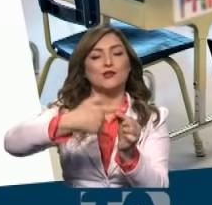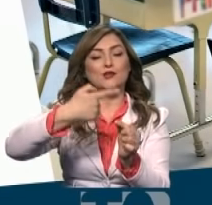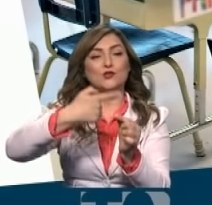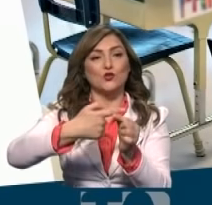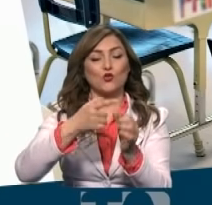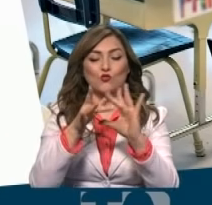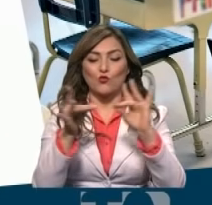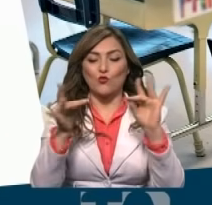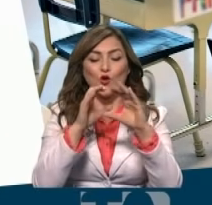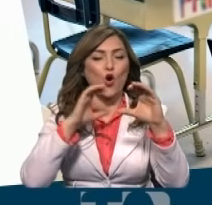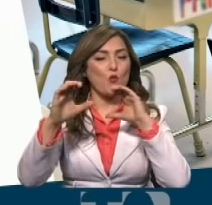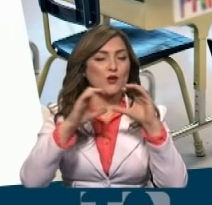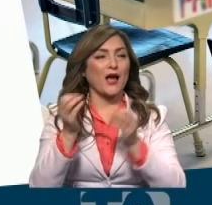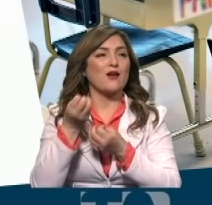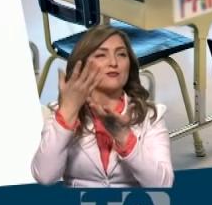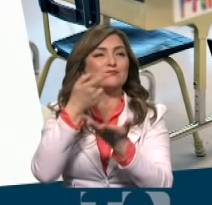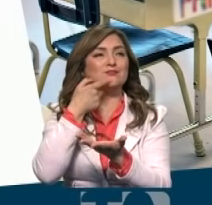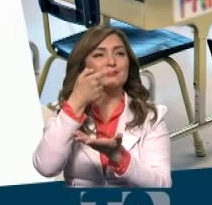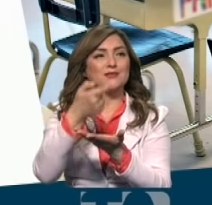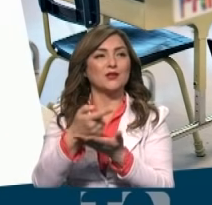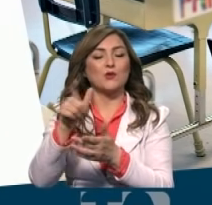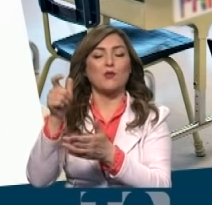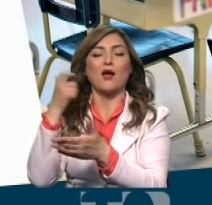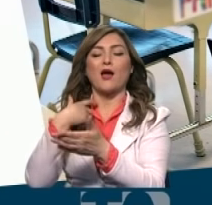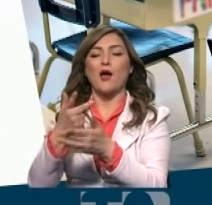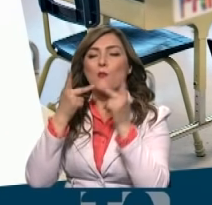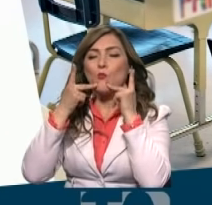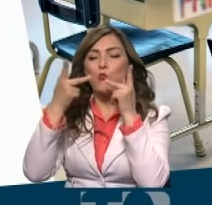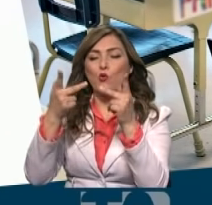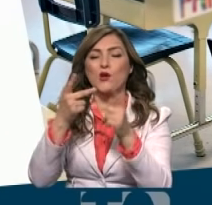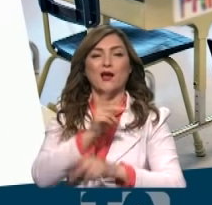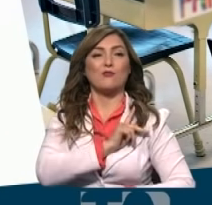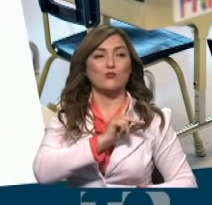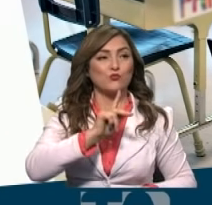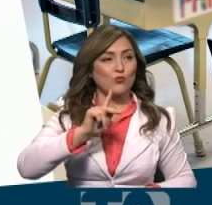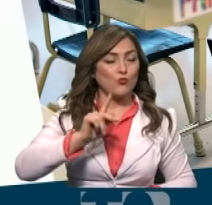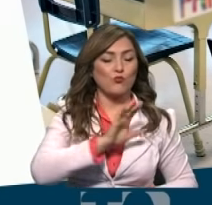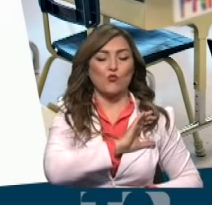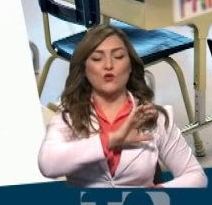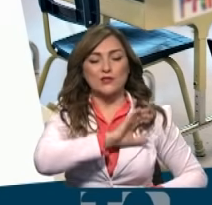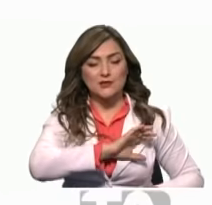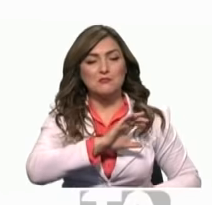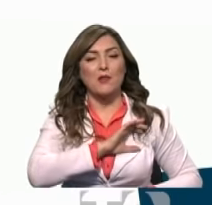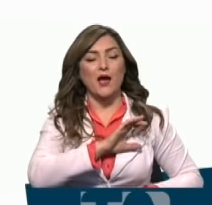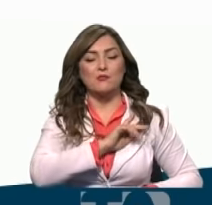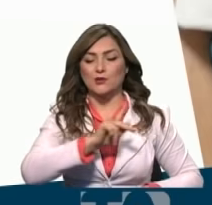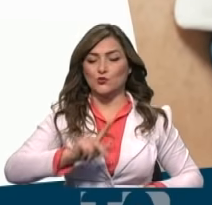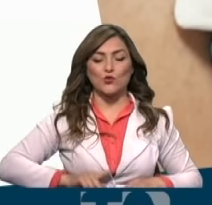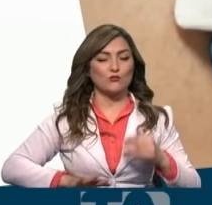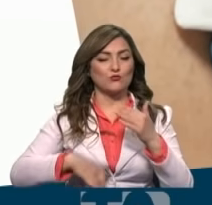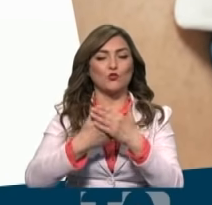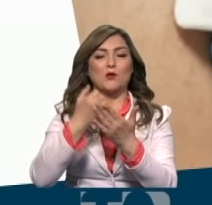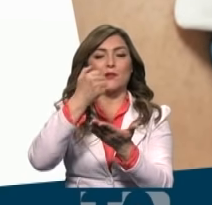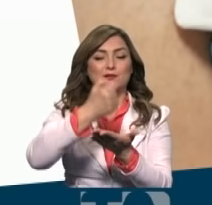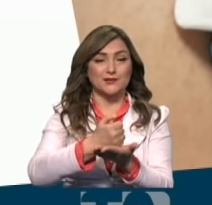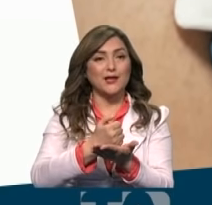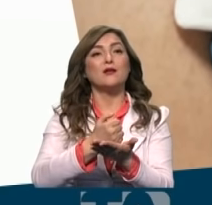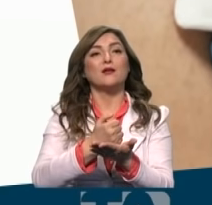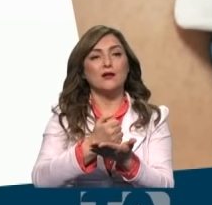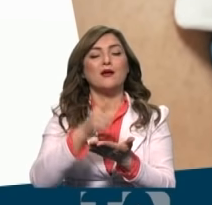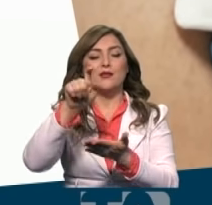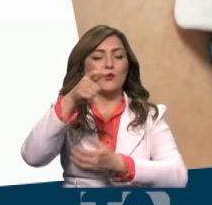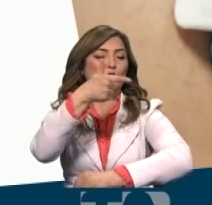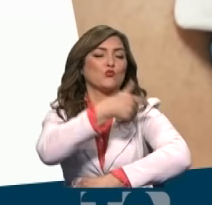quienes estén matriculados en instituciones educativas fiscales, particulares, fiscomisionales y municipales. Para ellos, los puntos de vacunación